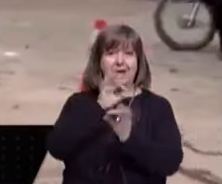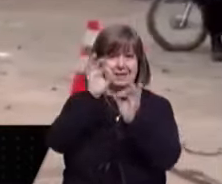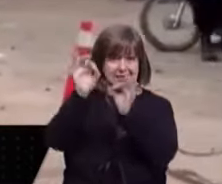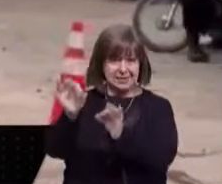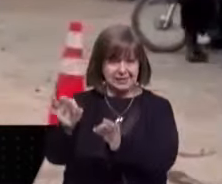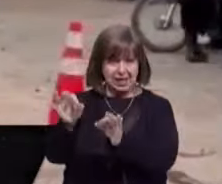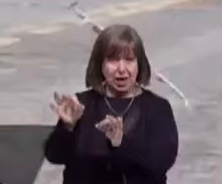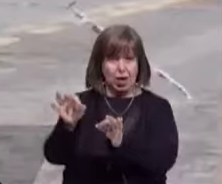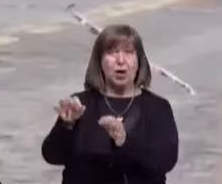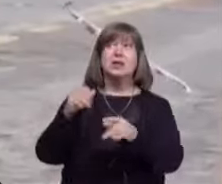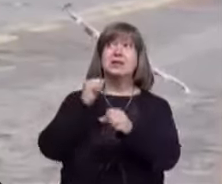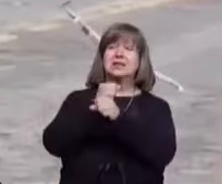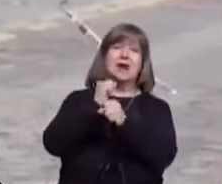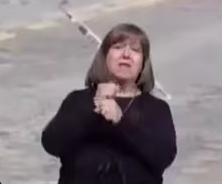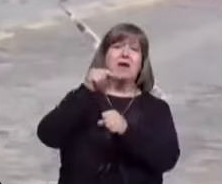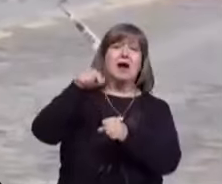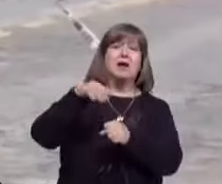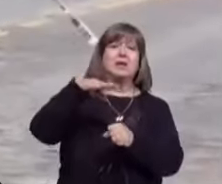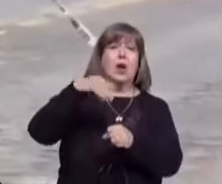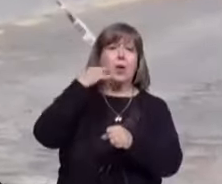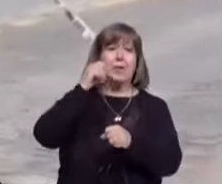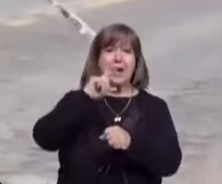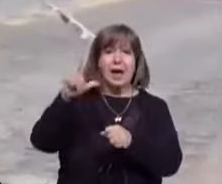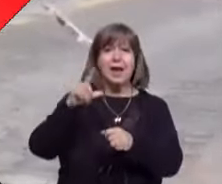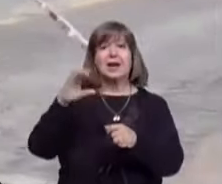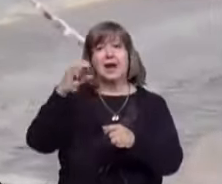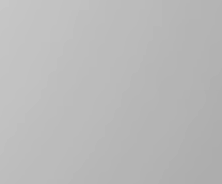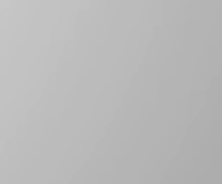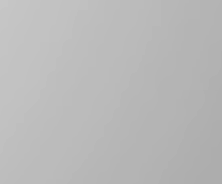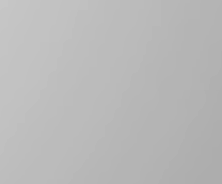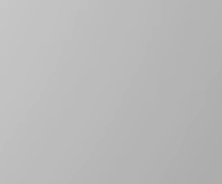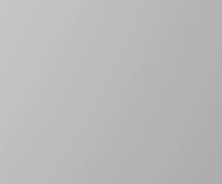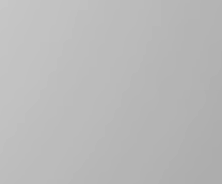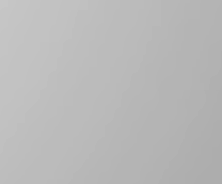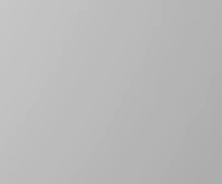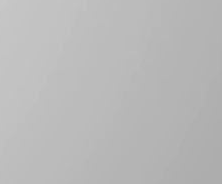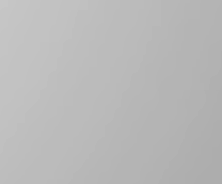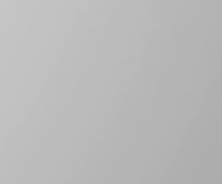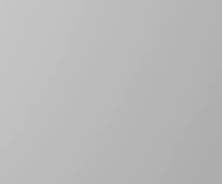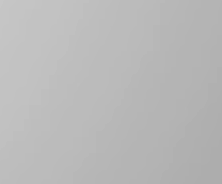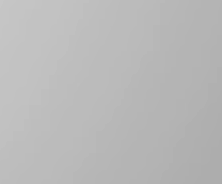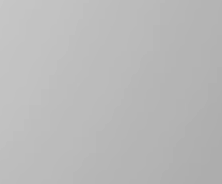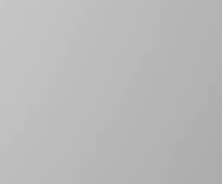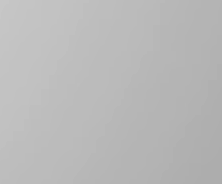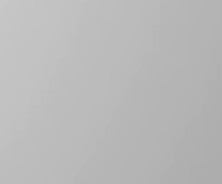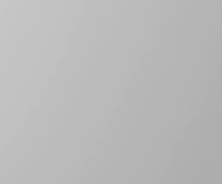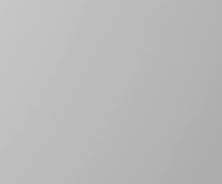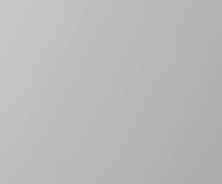Uspallata. Así está trabajando Miguel Pelaitá y en vivo el 7 con esta situación allí en Uspallata.